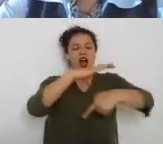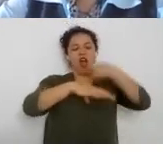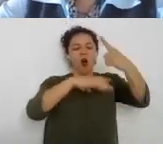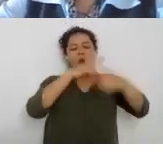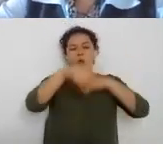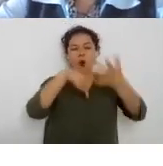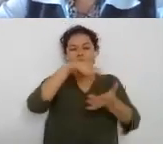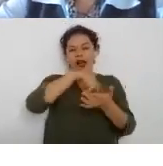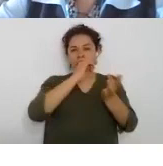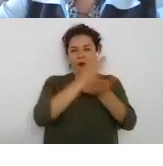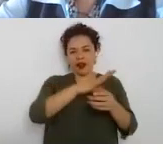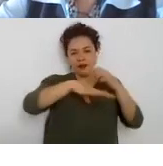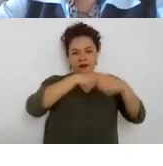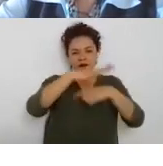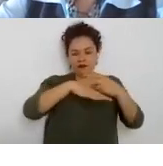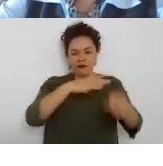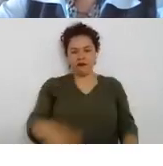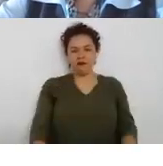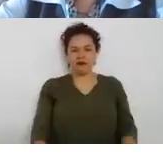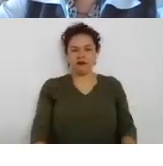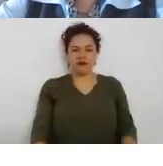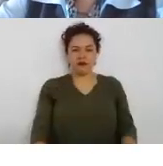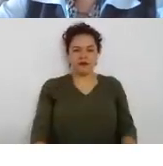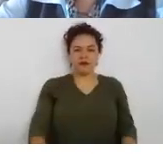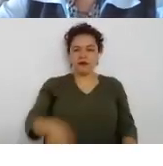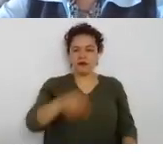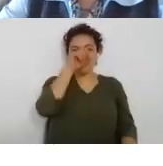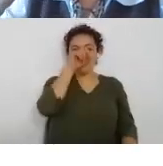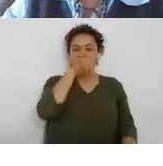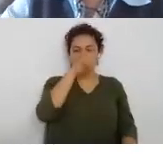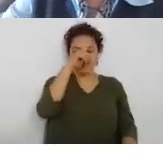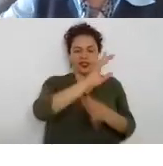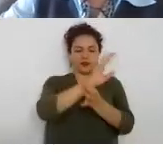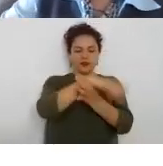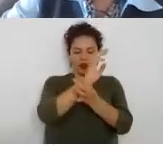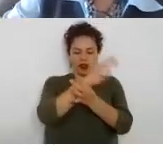lugar. Sería también para fijar la articulación, ¿no?